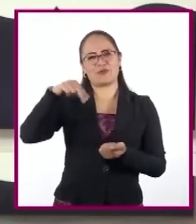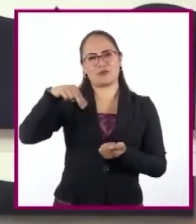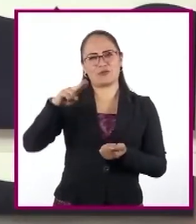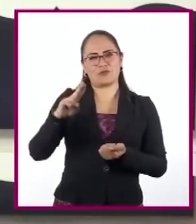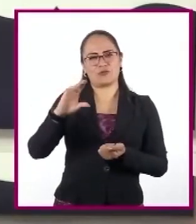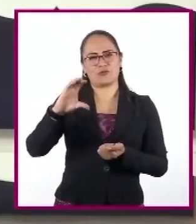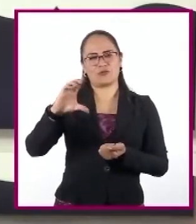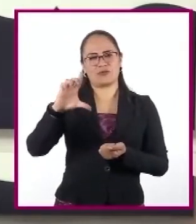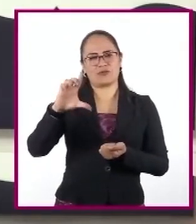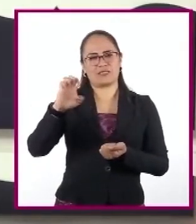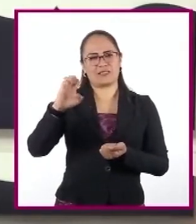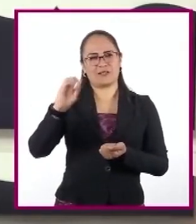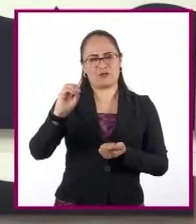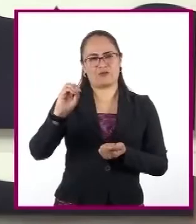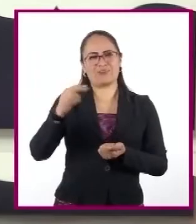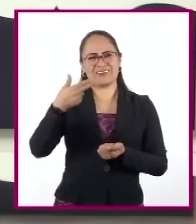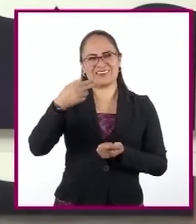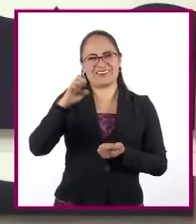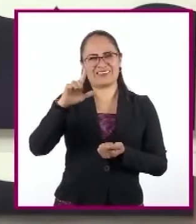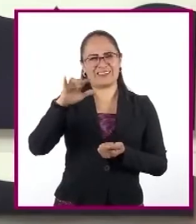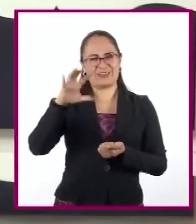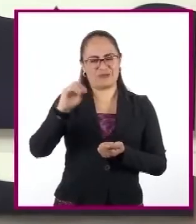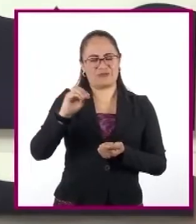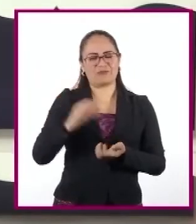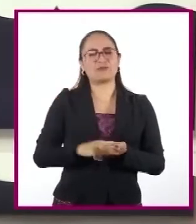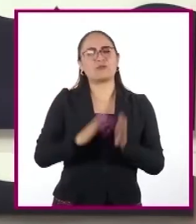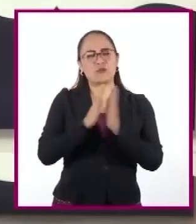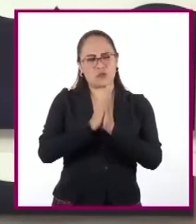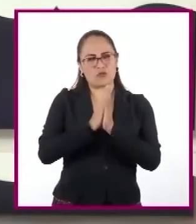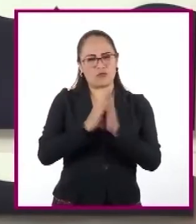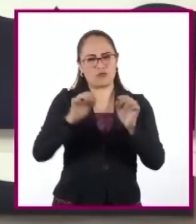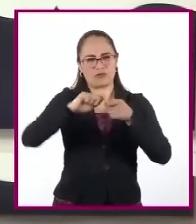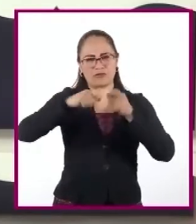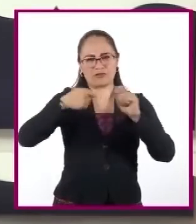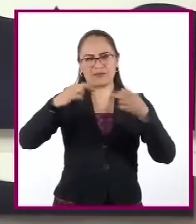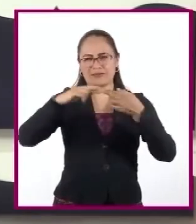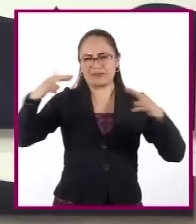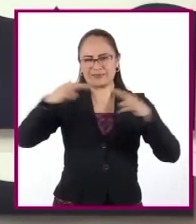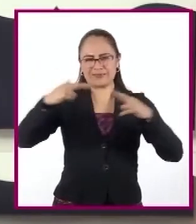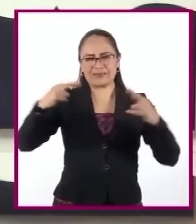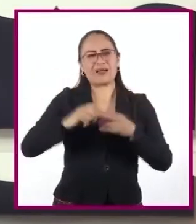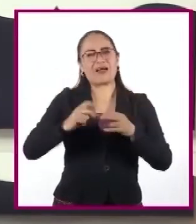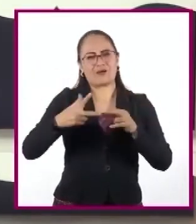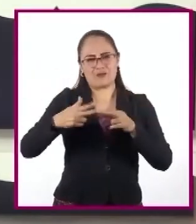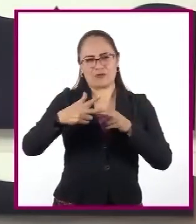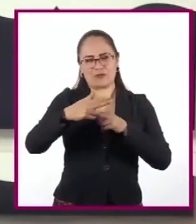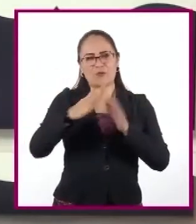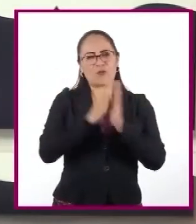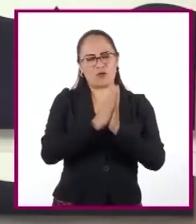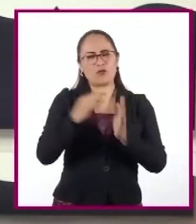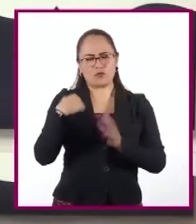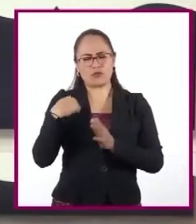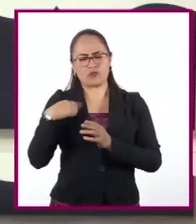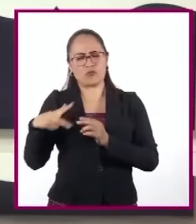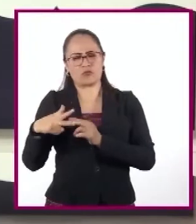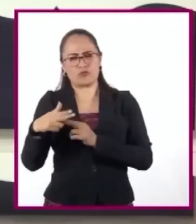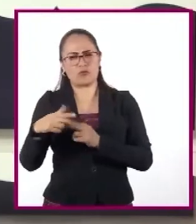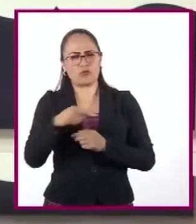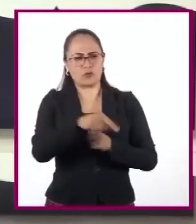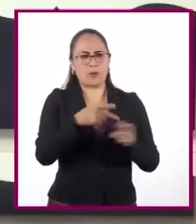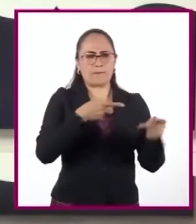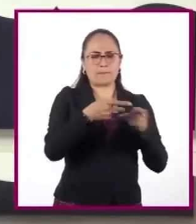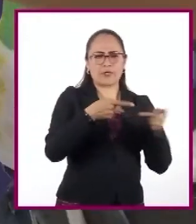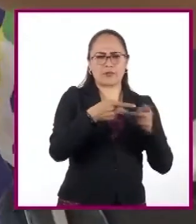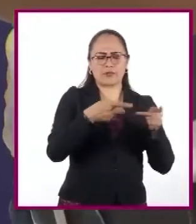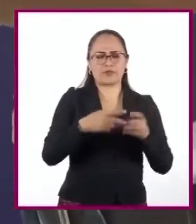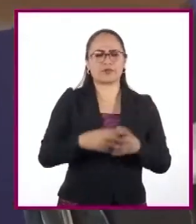helio. Cortamos, maestra, el elástico. Ay, Yo cierto. lo corto, maestra, usted vaya checando. Preparando el. Sí, Nada